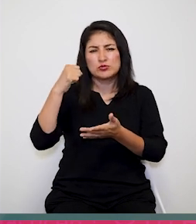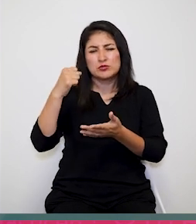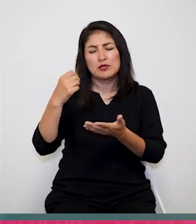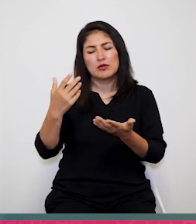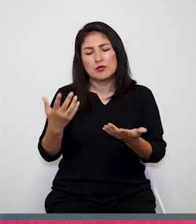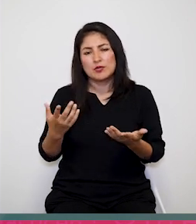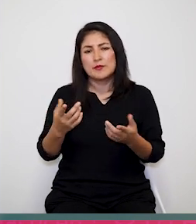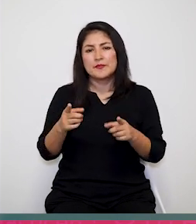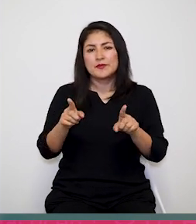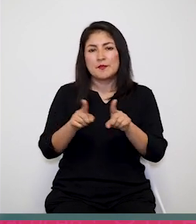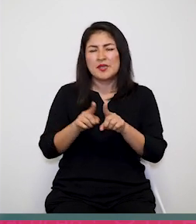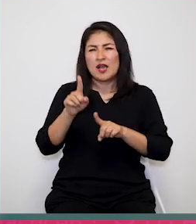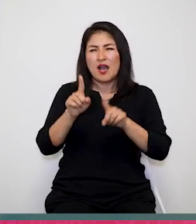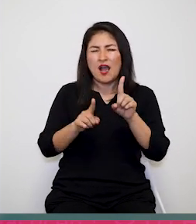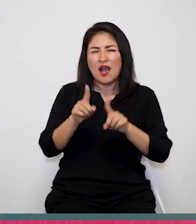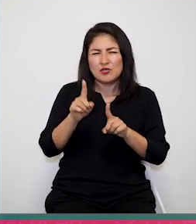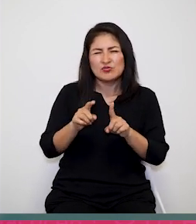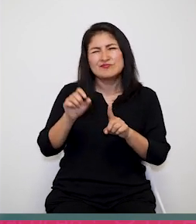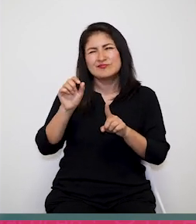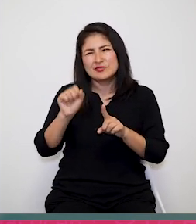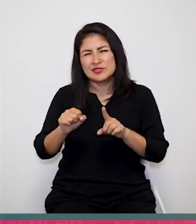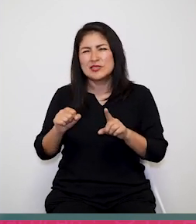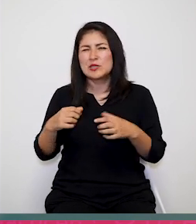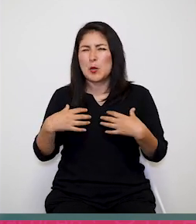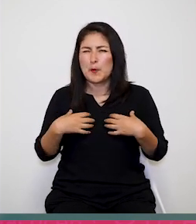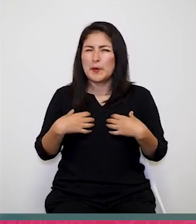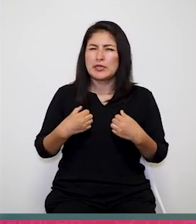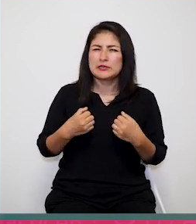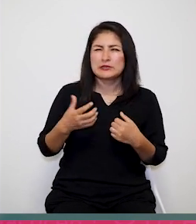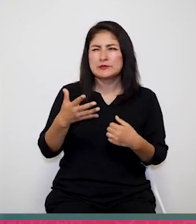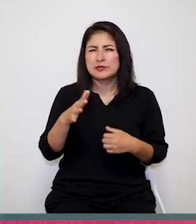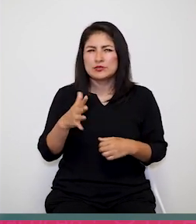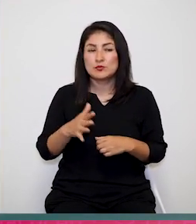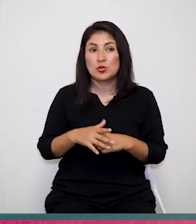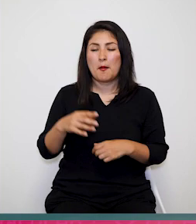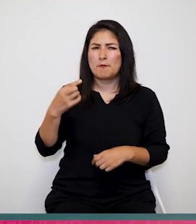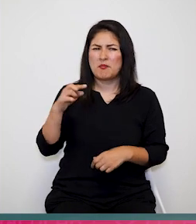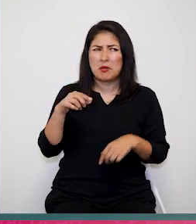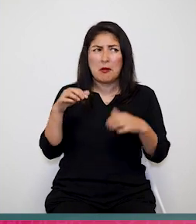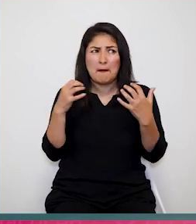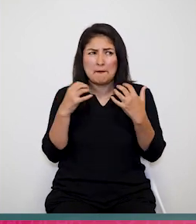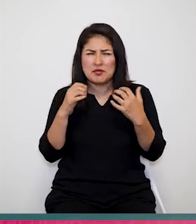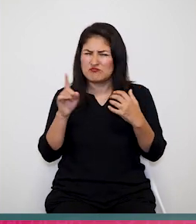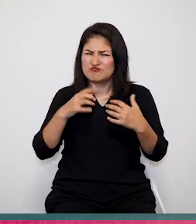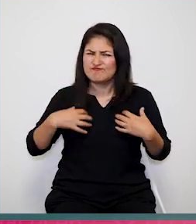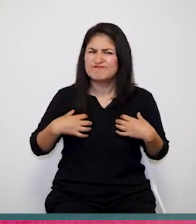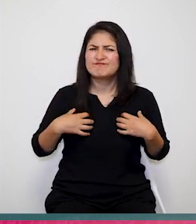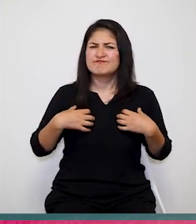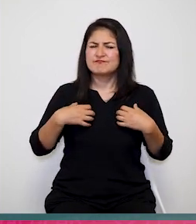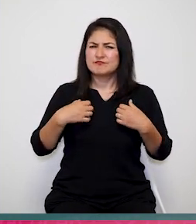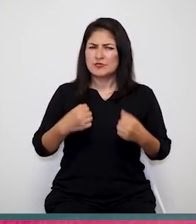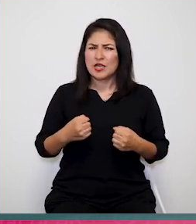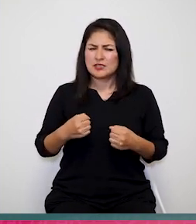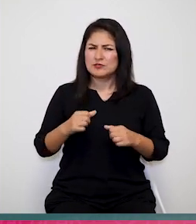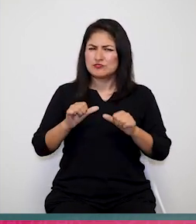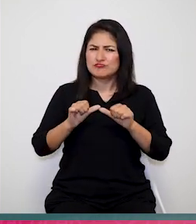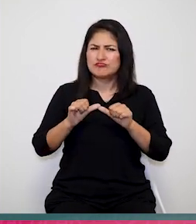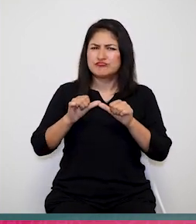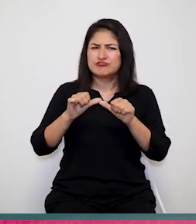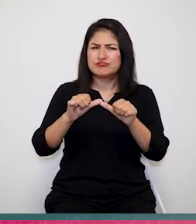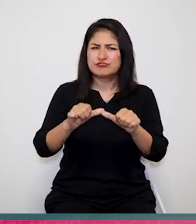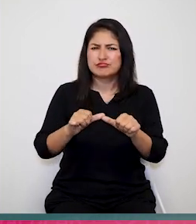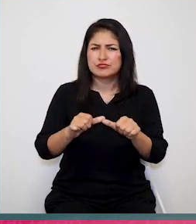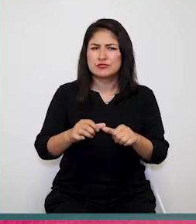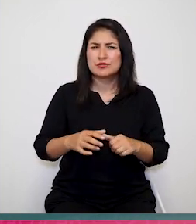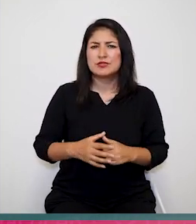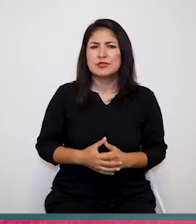a medias, porque siempre era el temor. Hay unos cuantos, pero son muy pocos, la verdad. Mi padre no se amedrentaba, como digo, ante toda la oposición